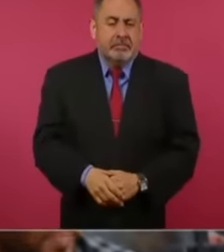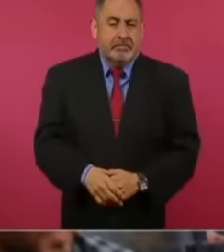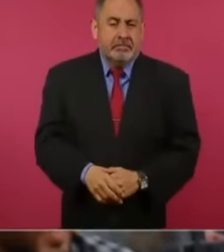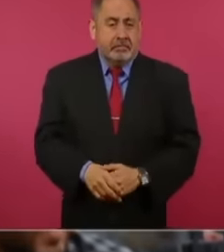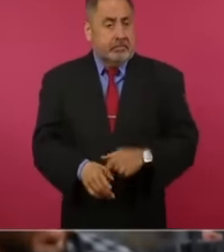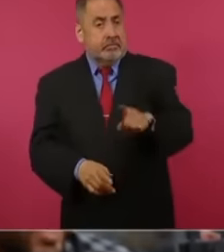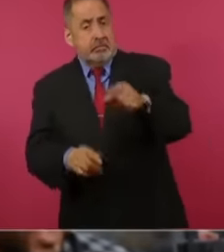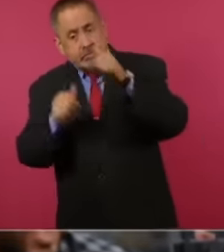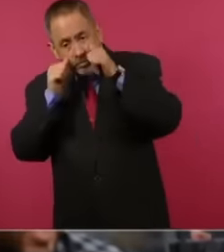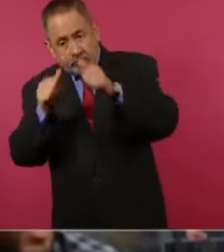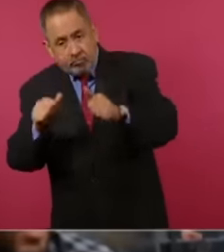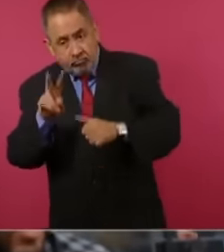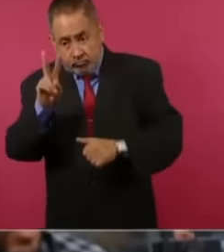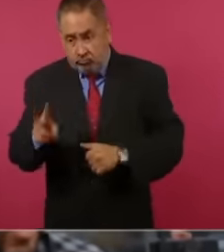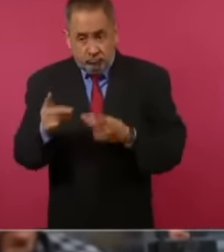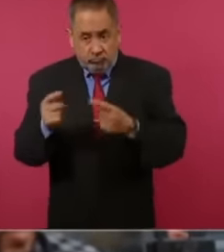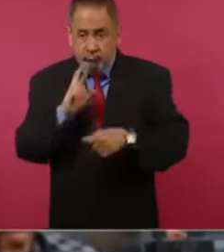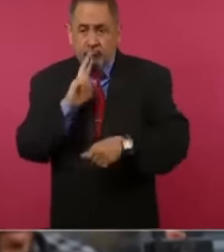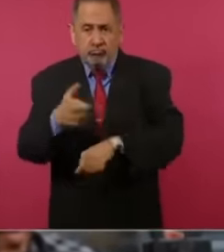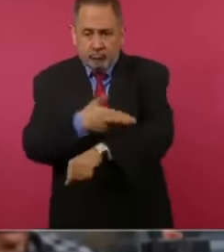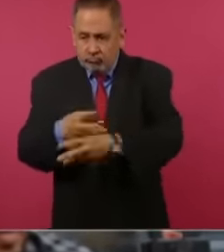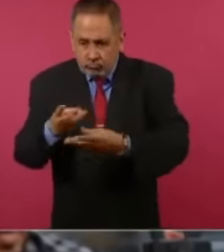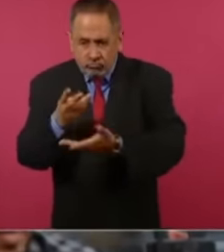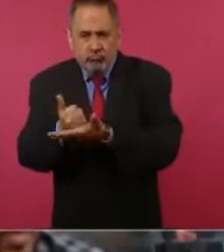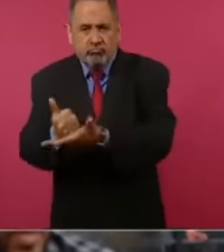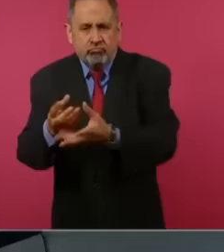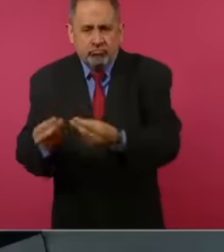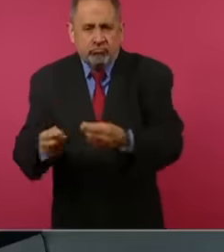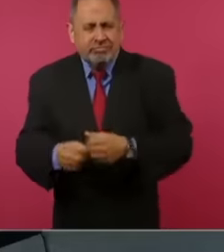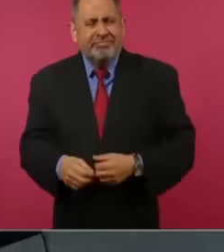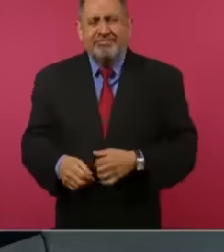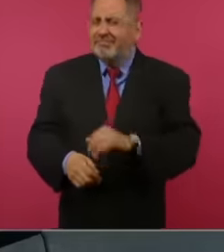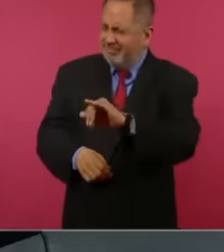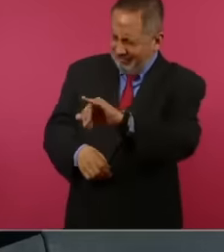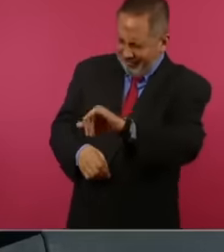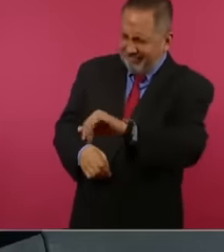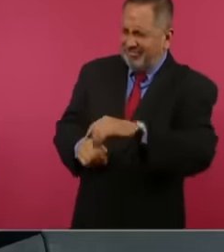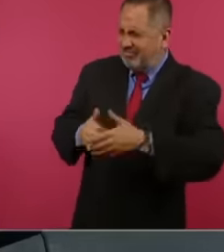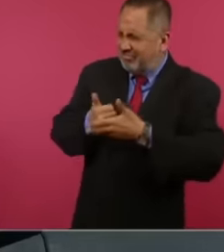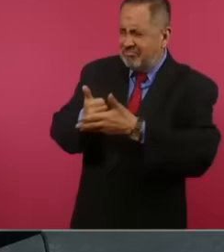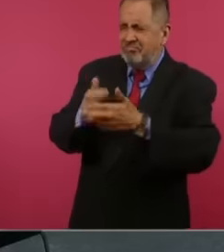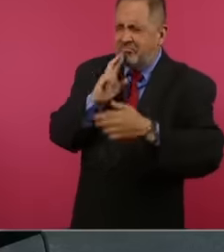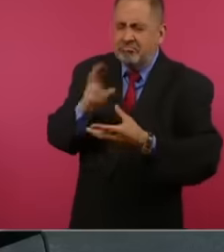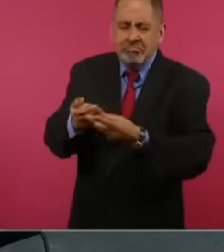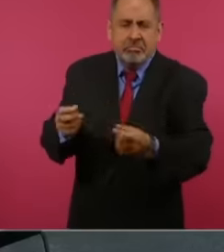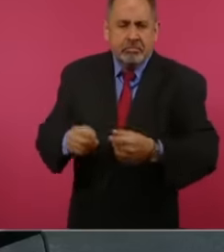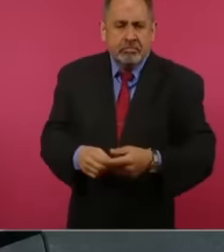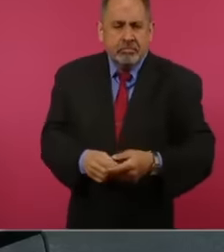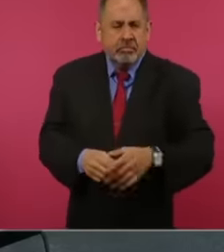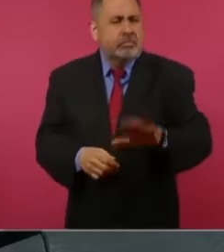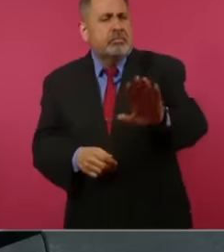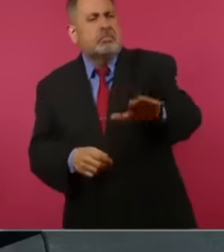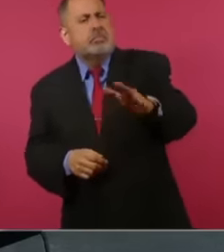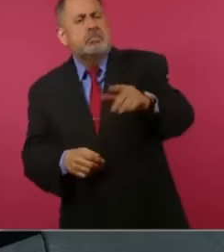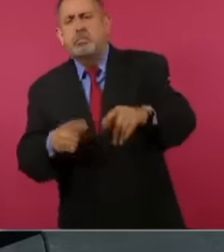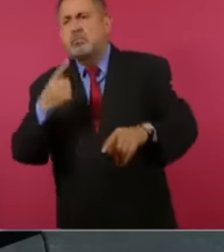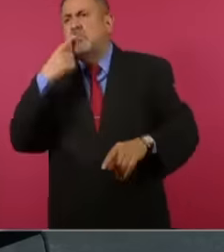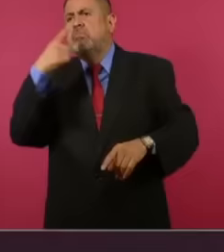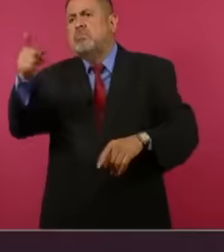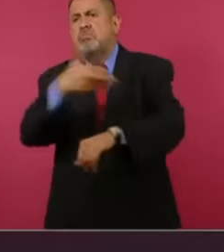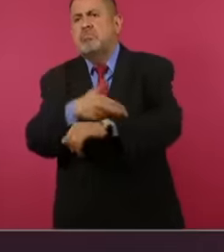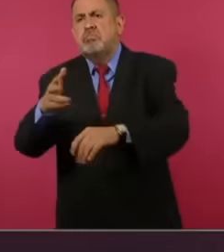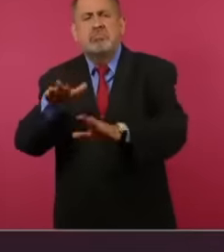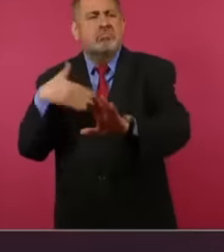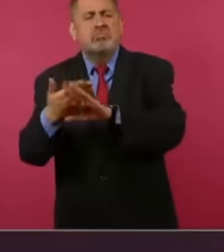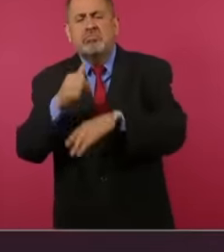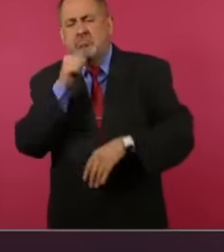cosa es escucharlos y otra cosa es resolverles. También ¿por qué la denuncia que ellos pusieron contra actos de corrupción no camina? También